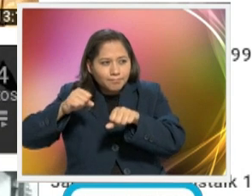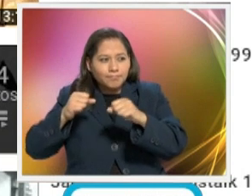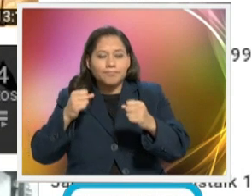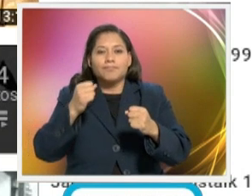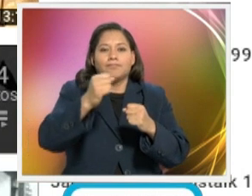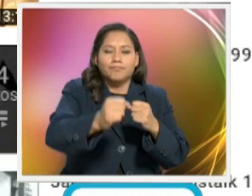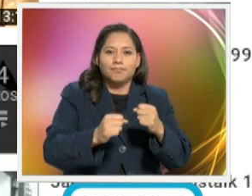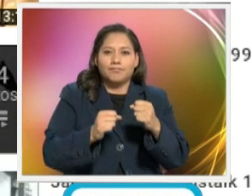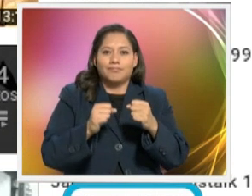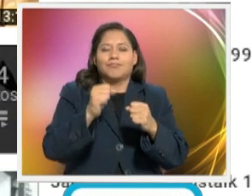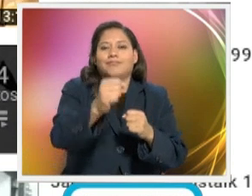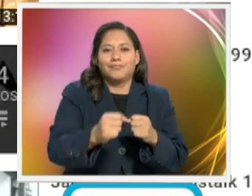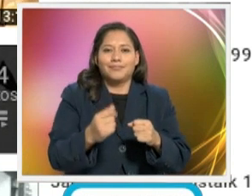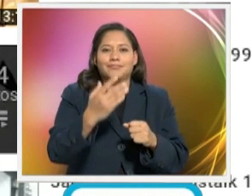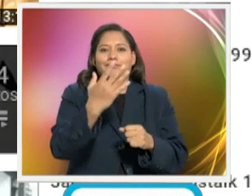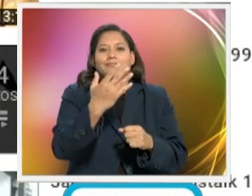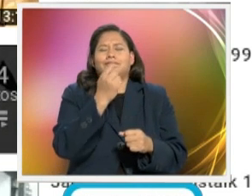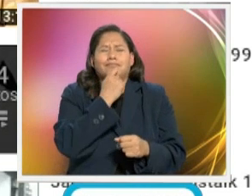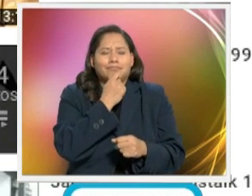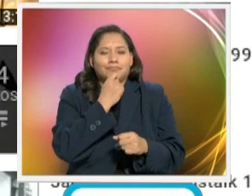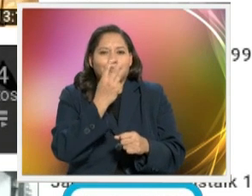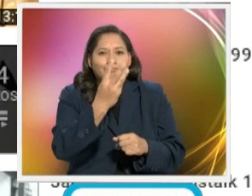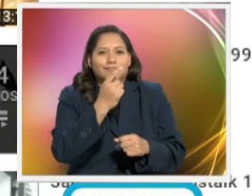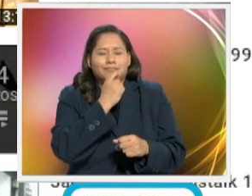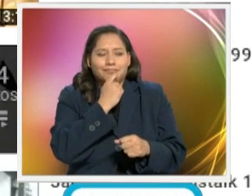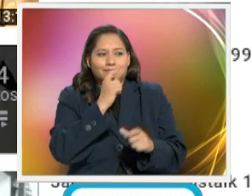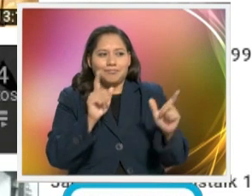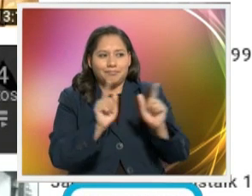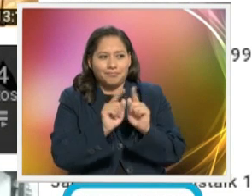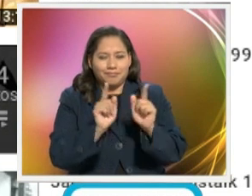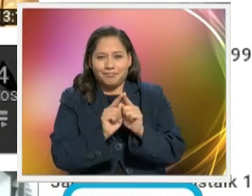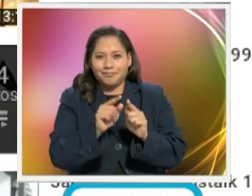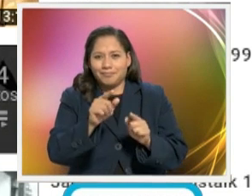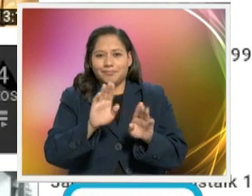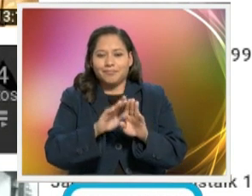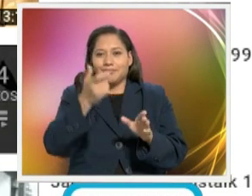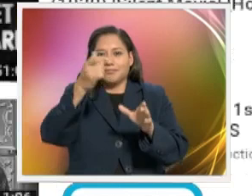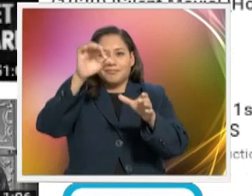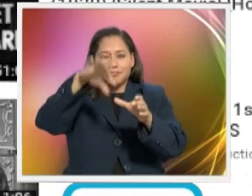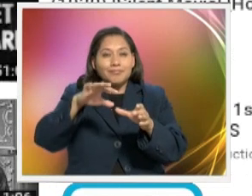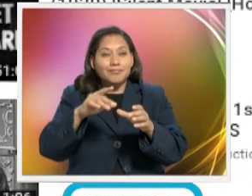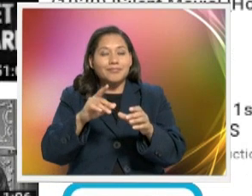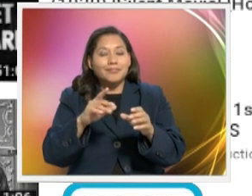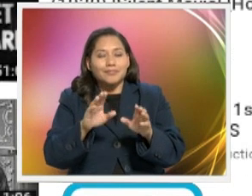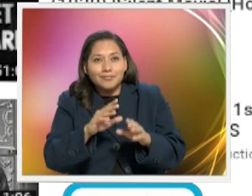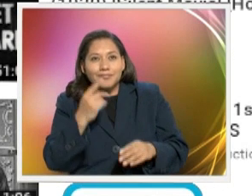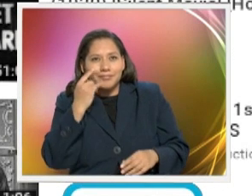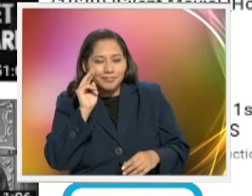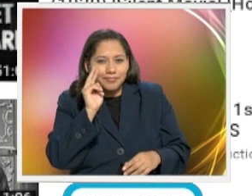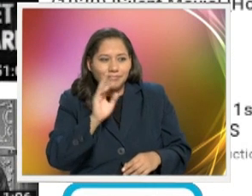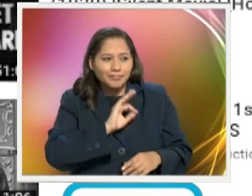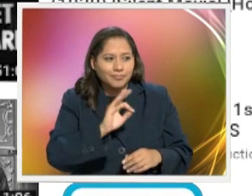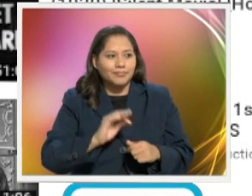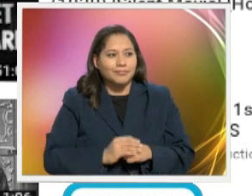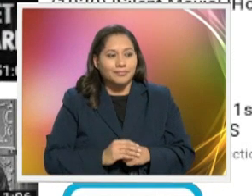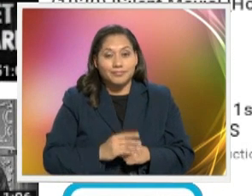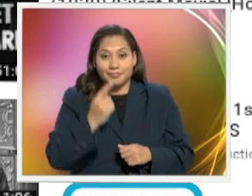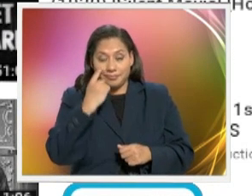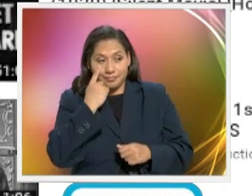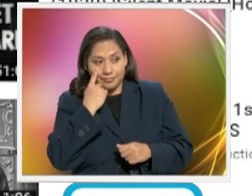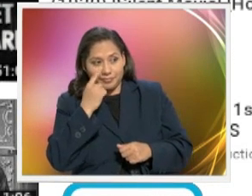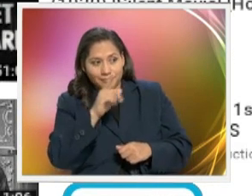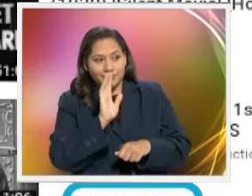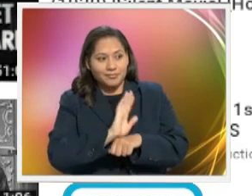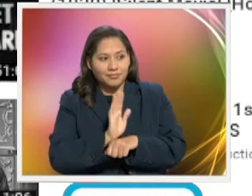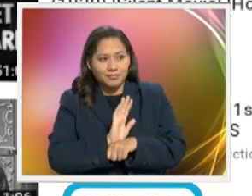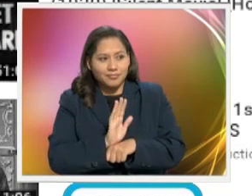ver. dura 5 segundos. Exactamente. 3 sí, segundos. es lo mismo. Échele la moneda y échele un vistazo. Entonces, bueno, si se fijan, es